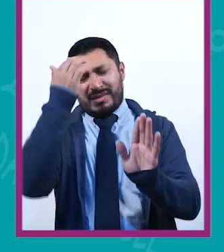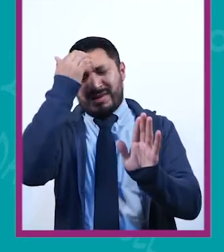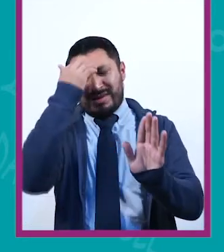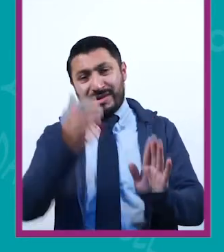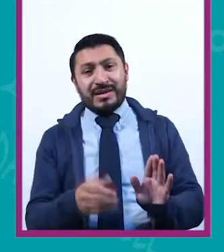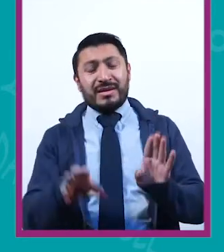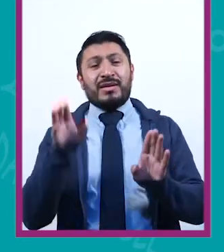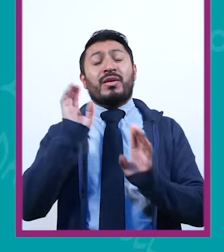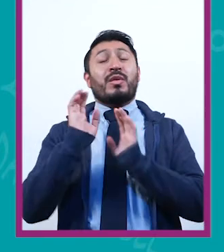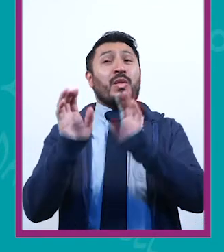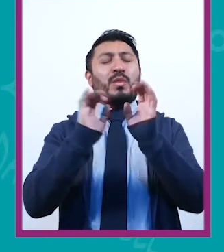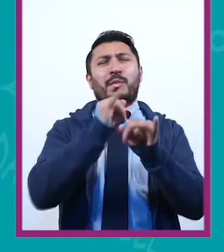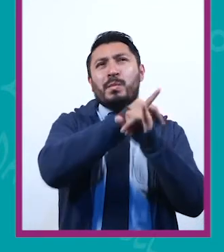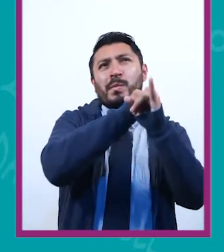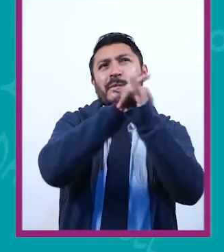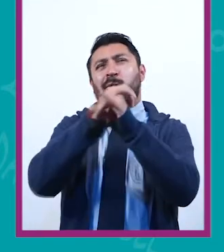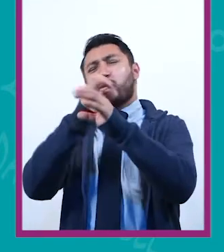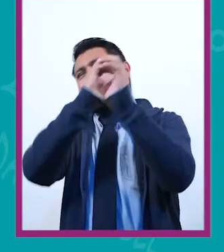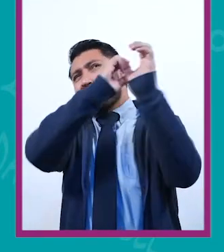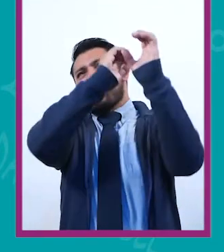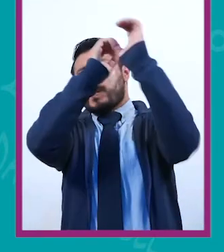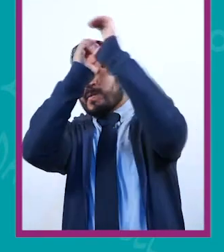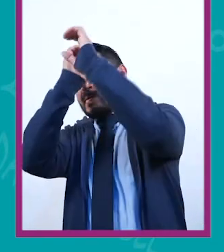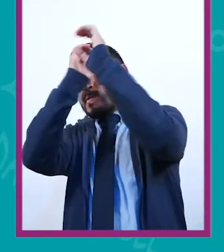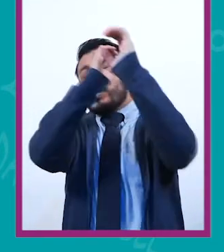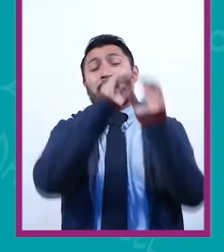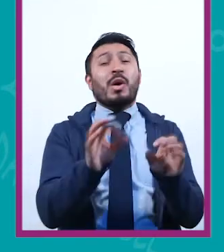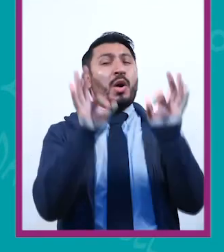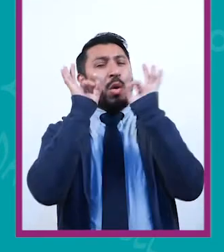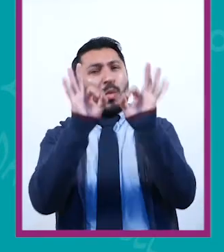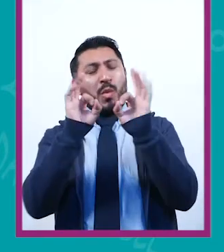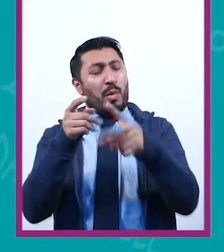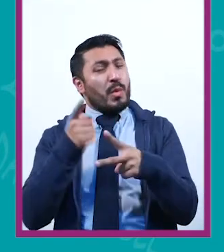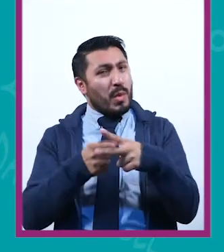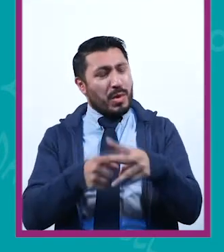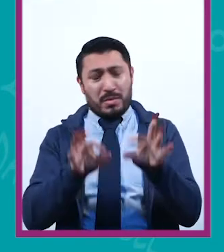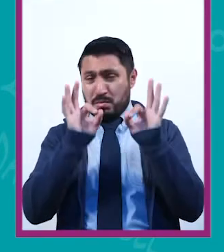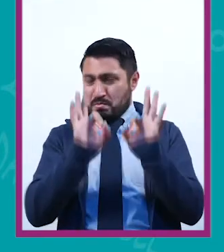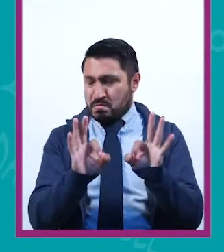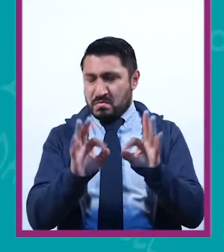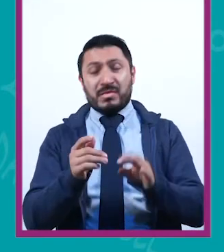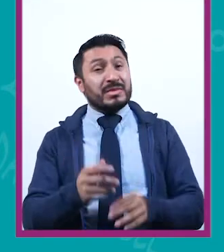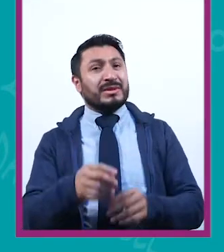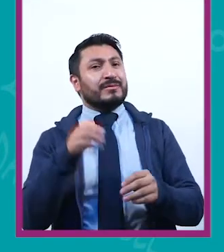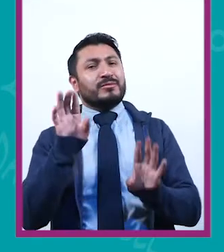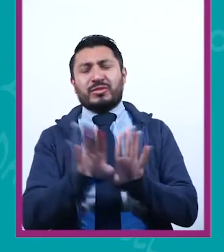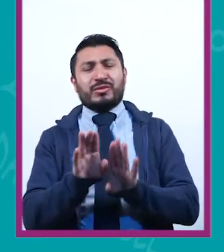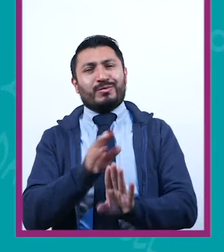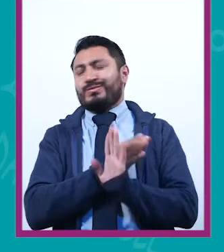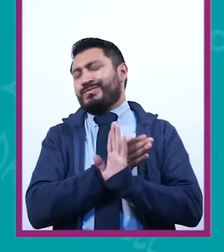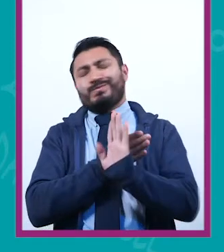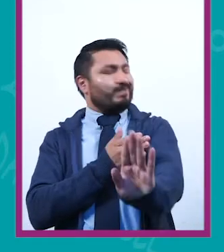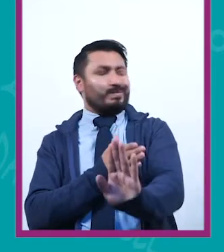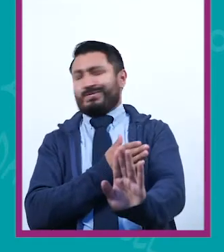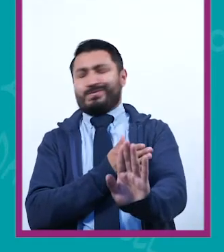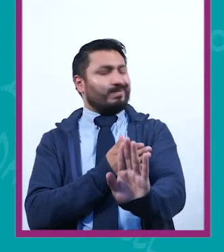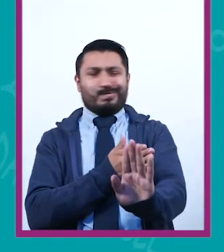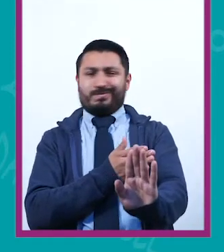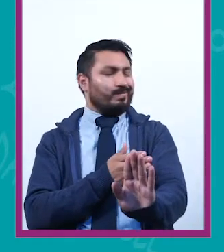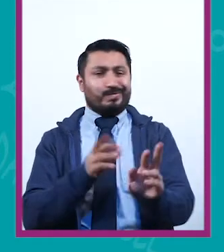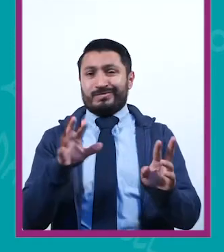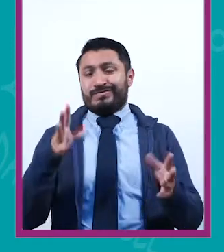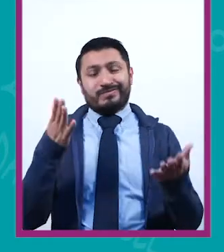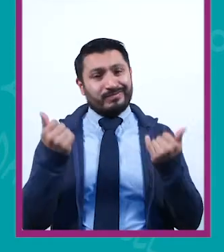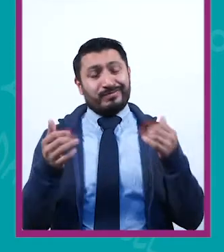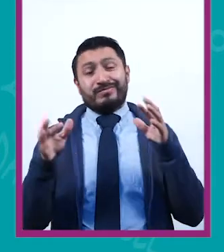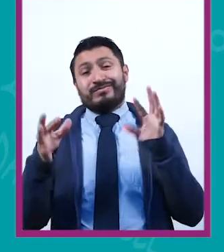conocimientos provenientes de cuidadosas observaciones personales con gran precisión matemática, donde rechazaba